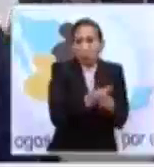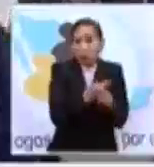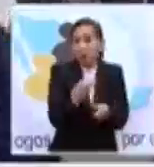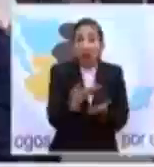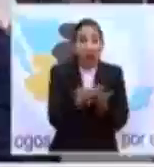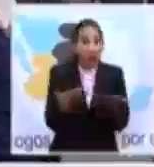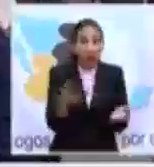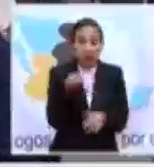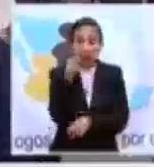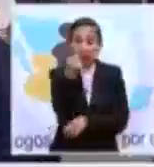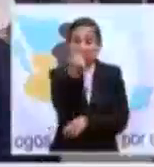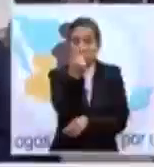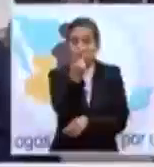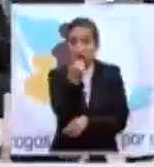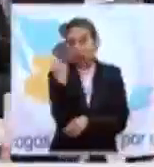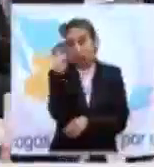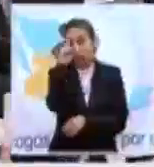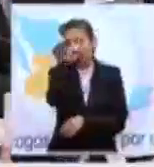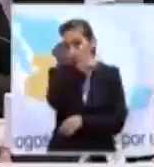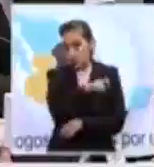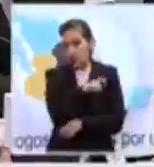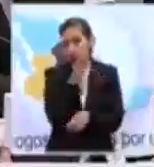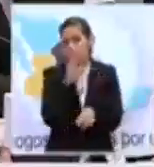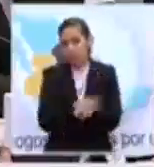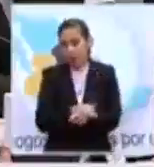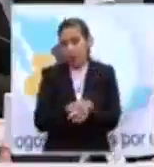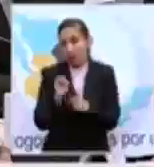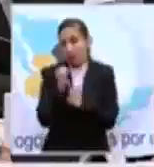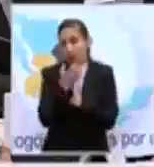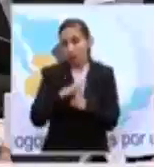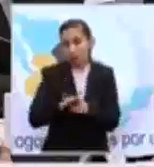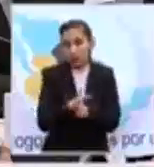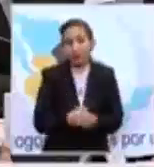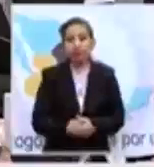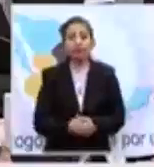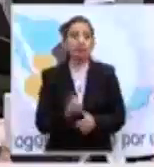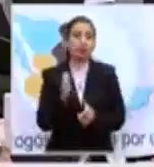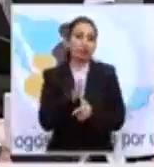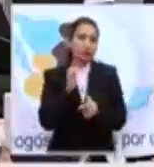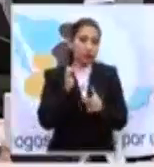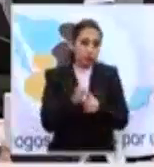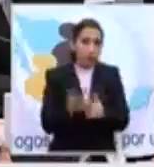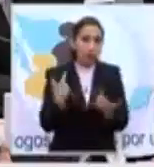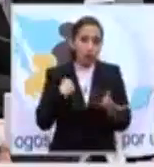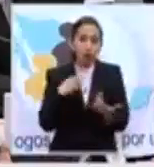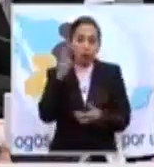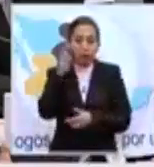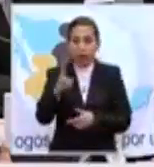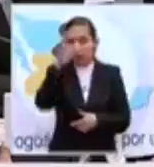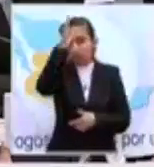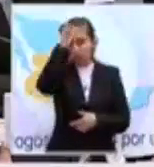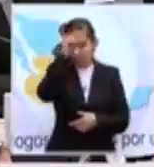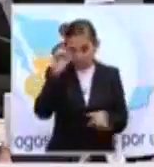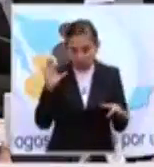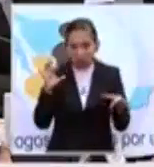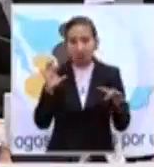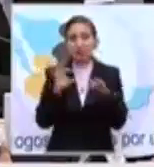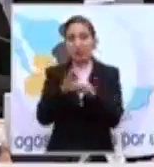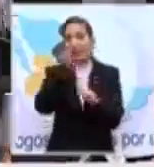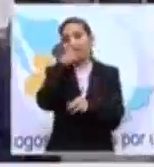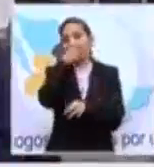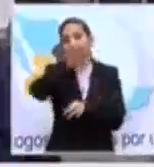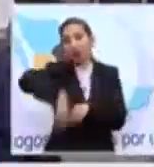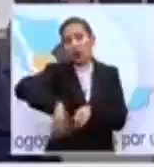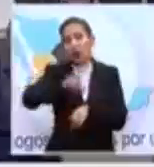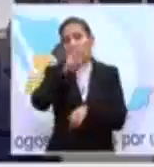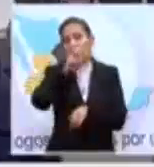que se complique más la situación. Así que bueno, pues comparto mucho lo que dijo